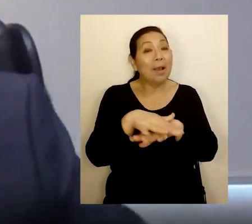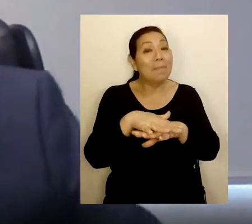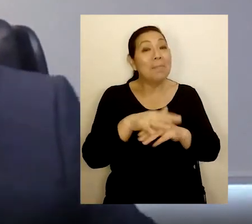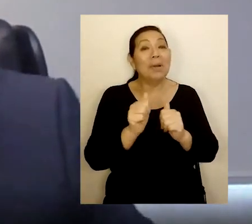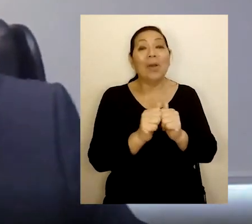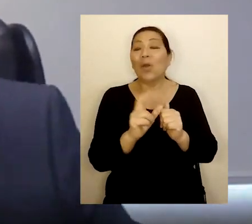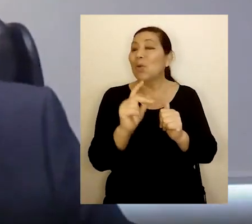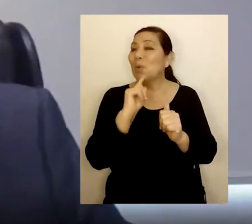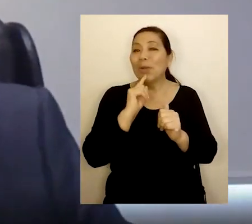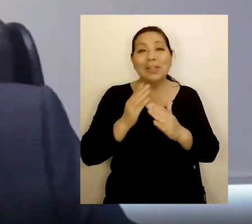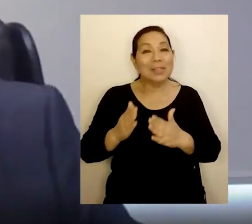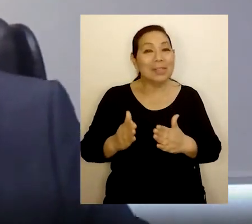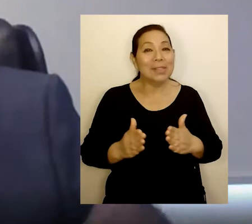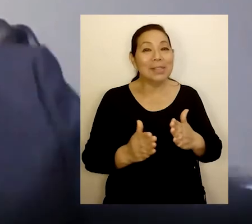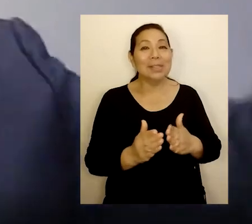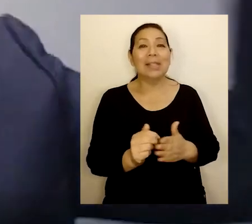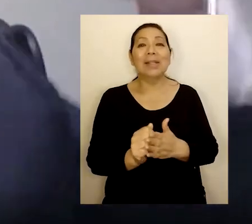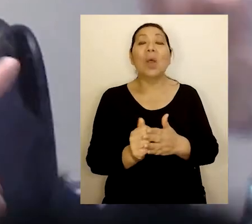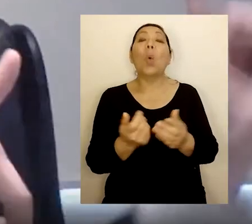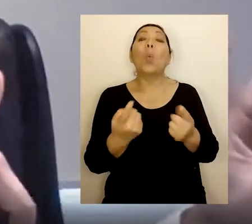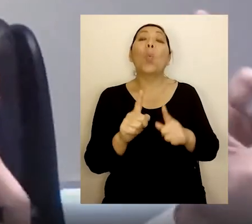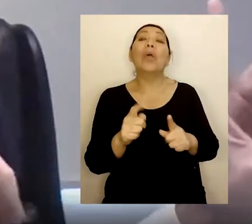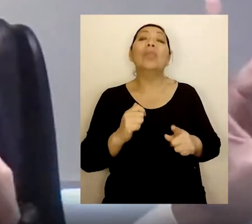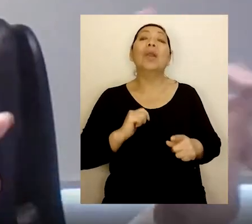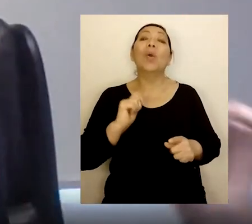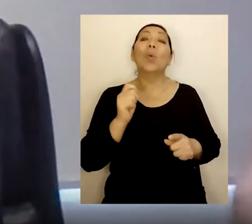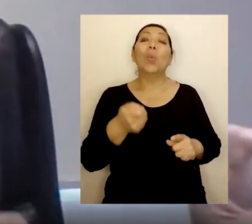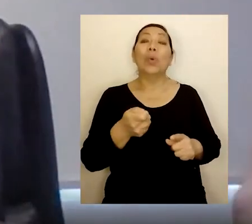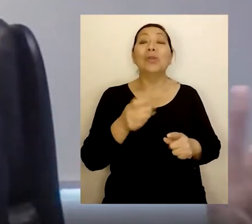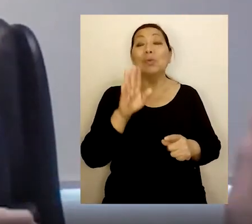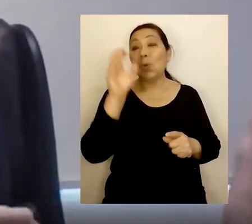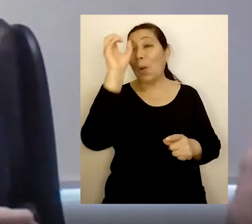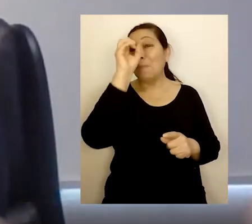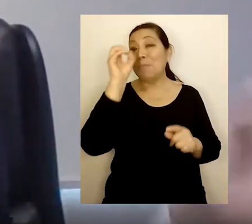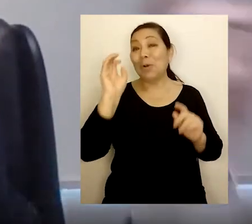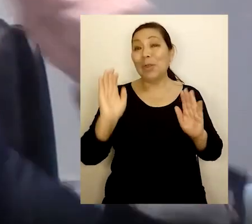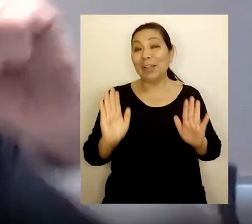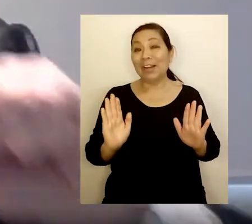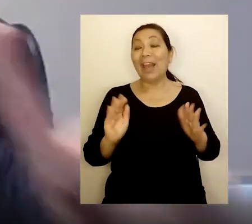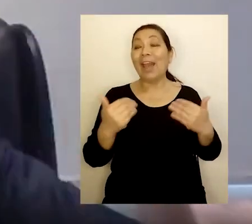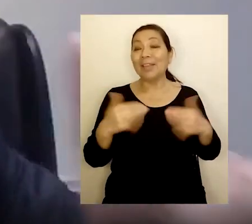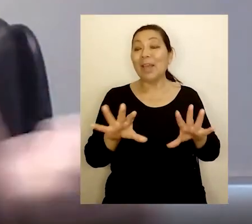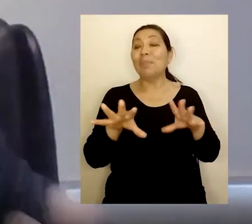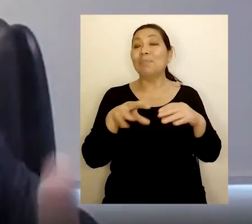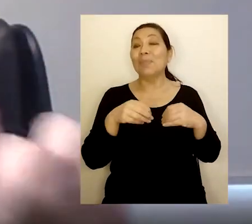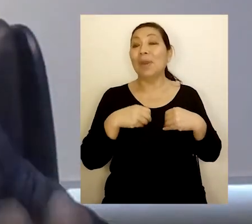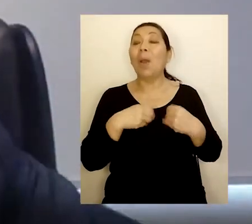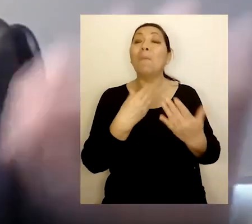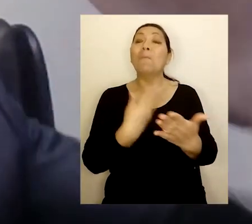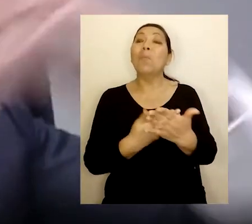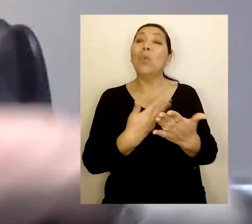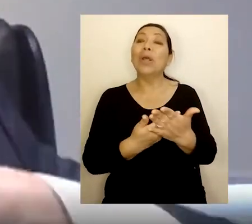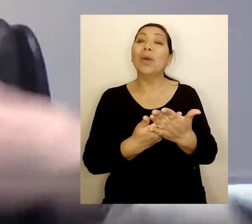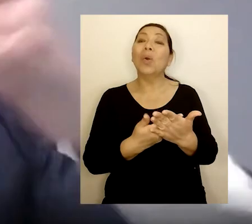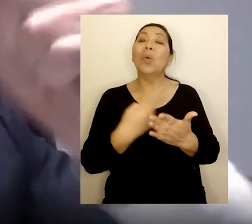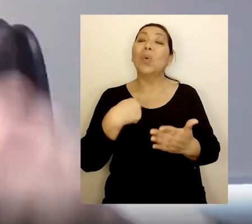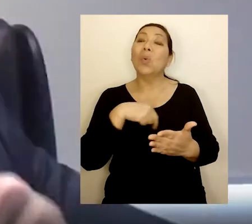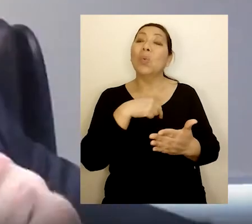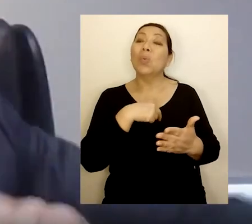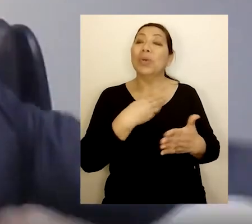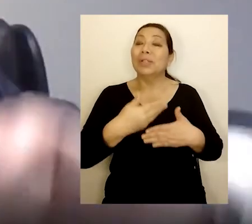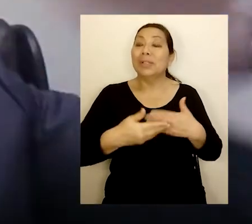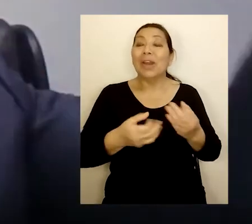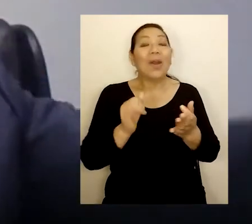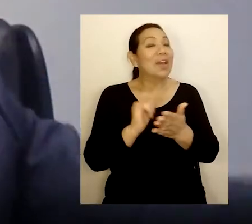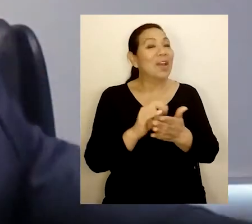administrativo, ya no es conducente nuestra prueba cuando el juez, en su oportunidad, había admitido medios probatorios nuestros en ese